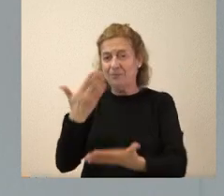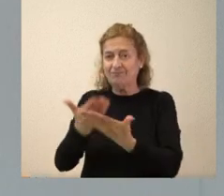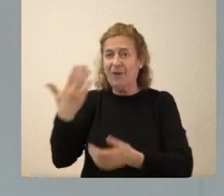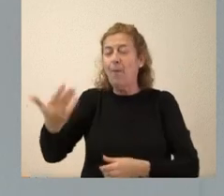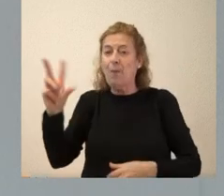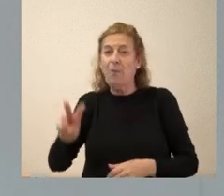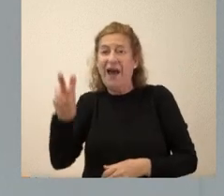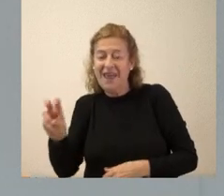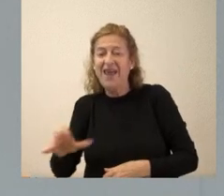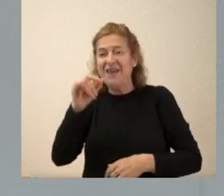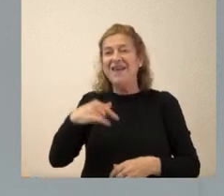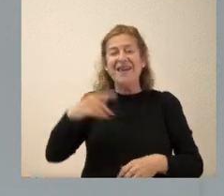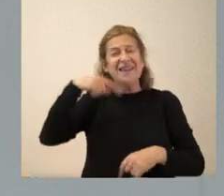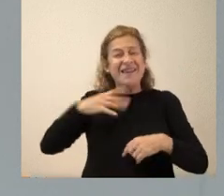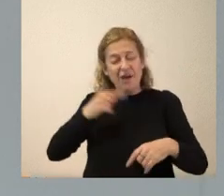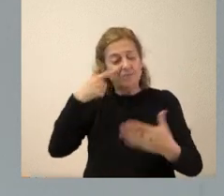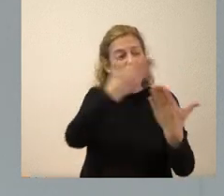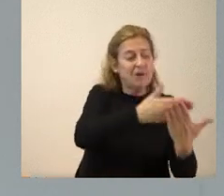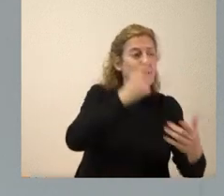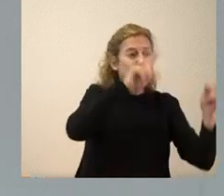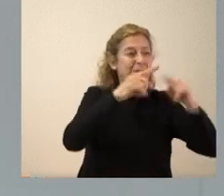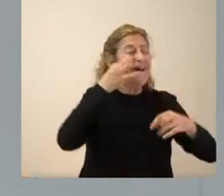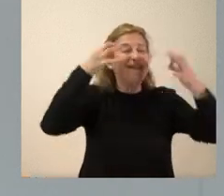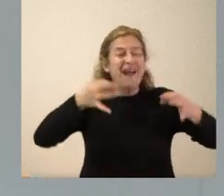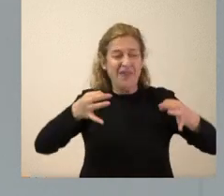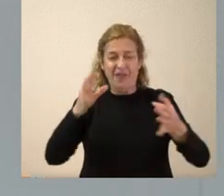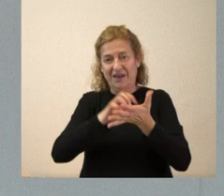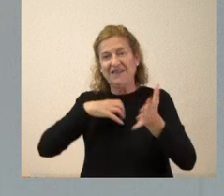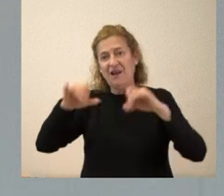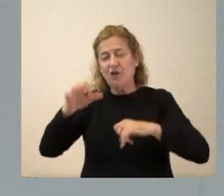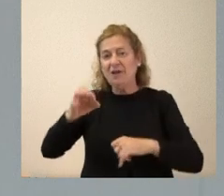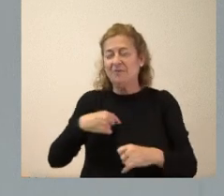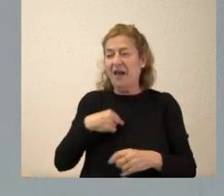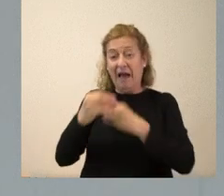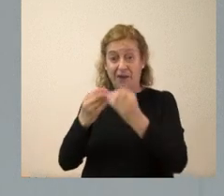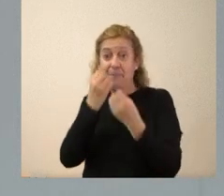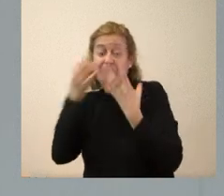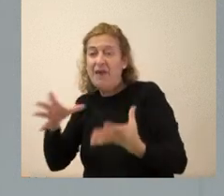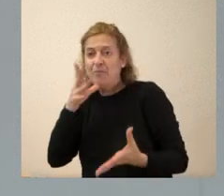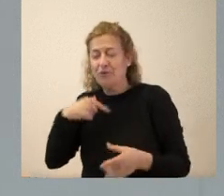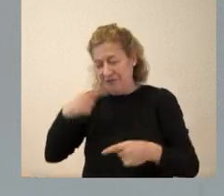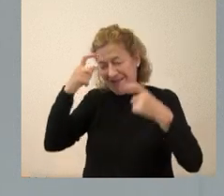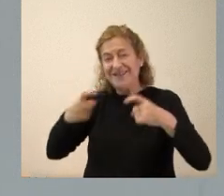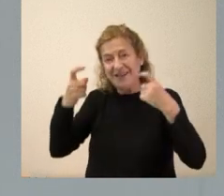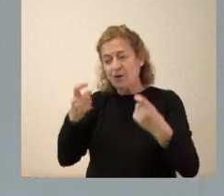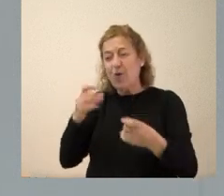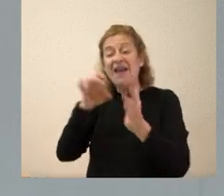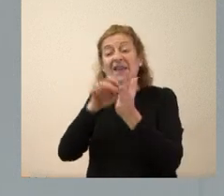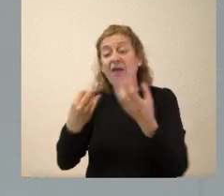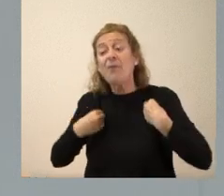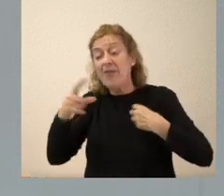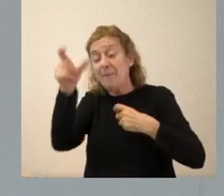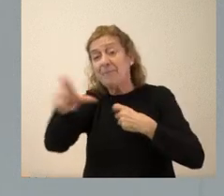identificar los problemas reales de la sociedad de las personas de Castilla y León y un gobierno eficaz porque trata de contribuir a mejorar la calidad de vida de estas personas